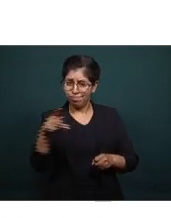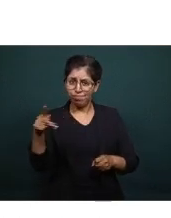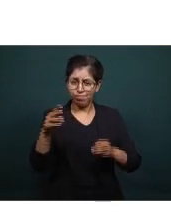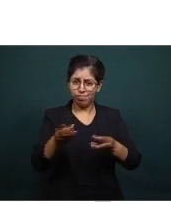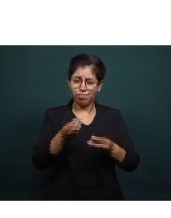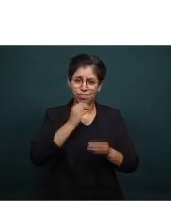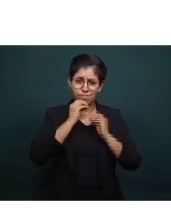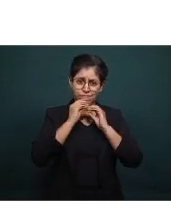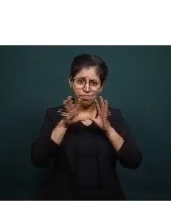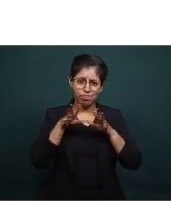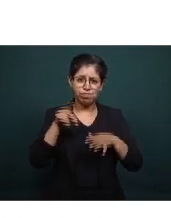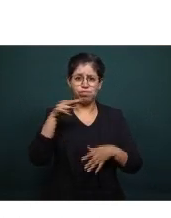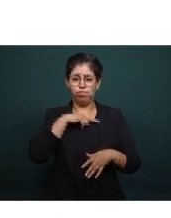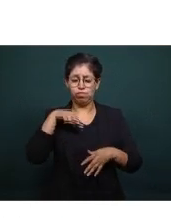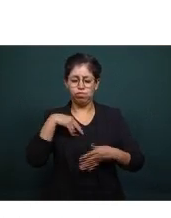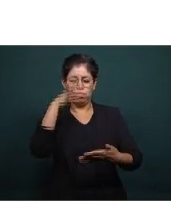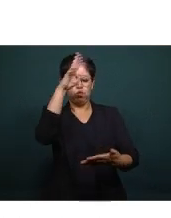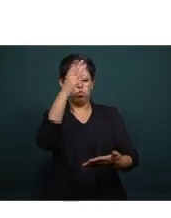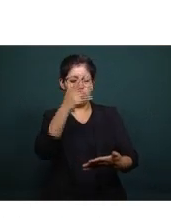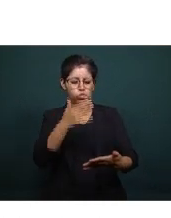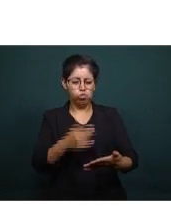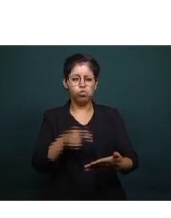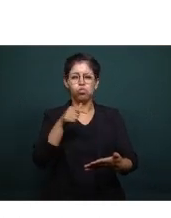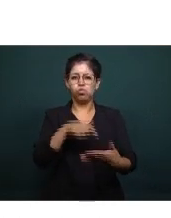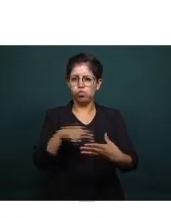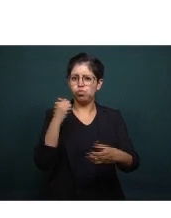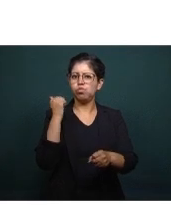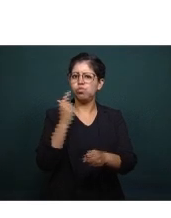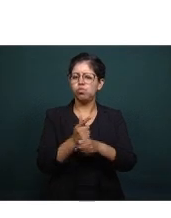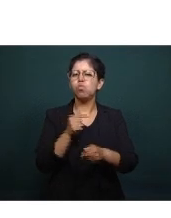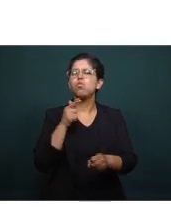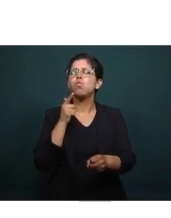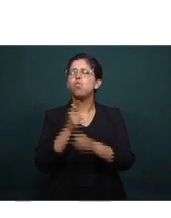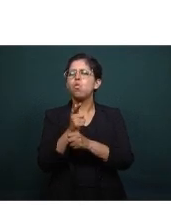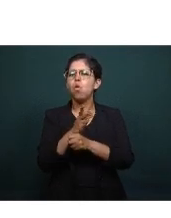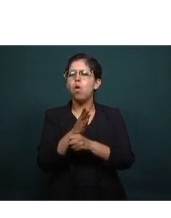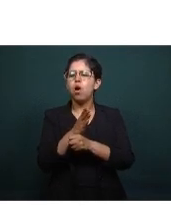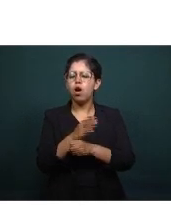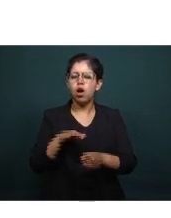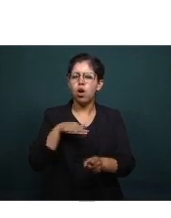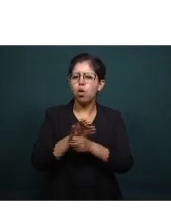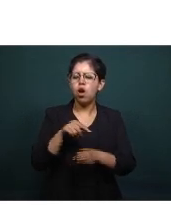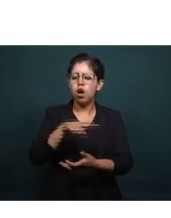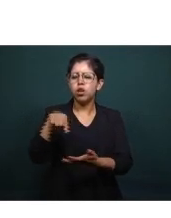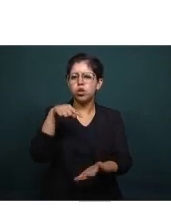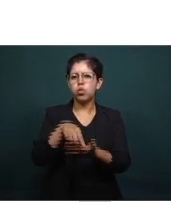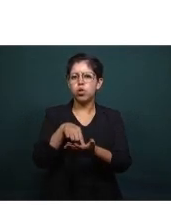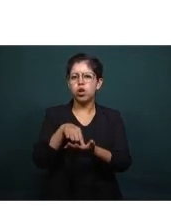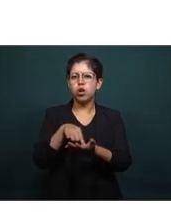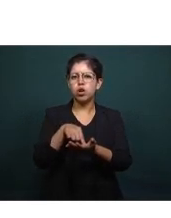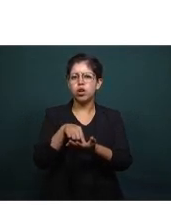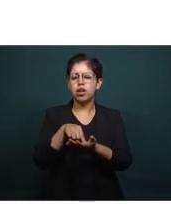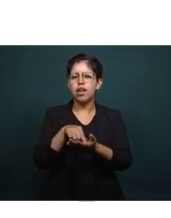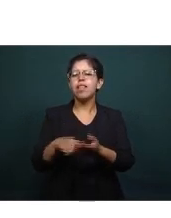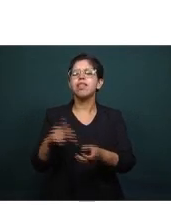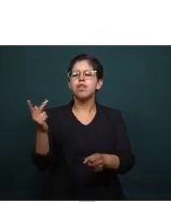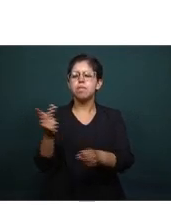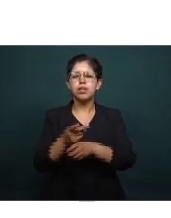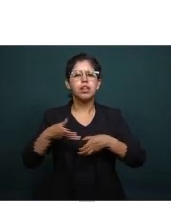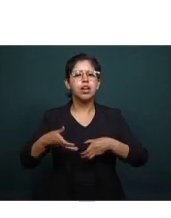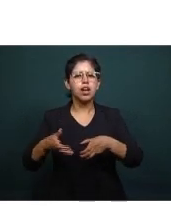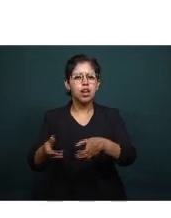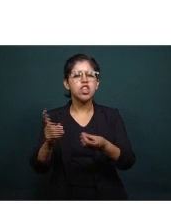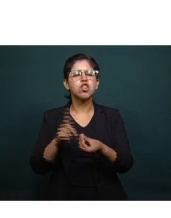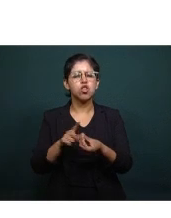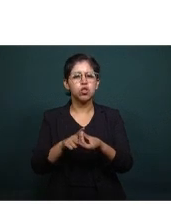para que tengamos identificados cuáles son los delitos, en qué lugares, a qué horarios suceden y